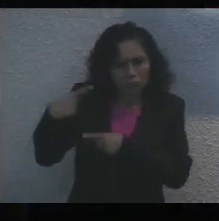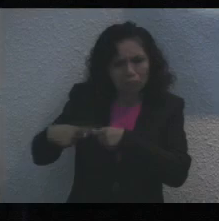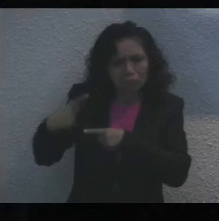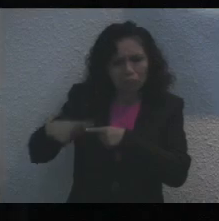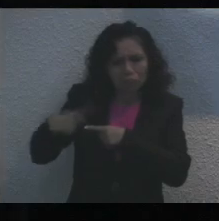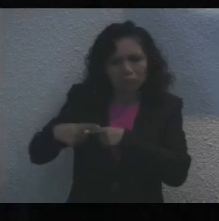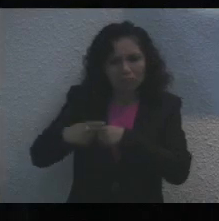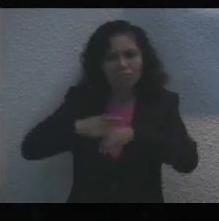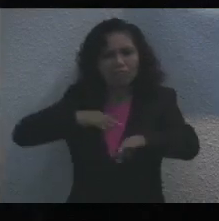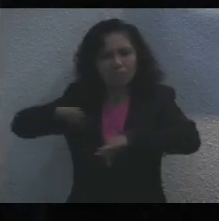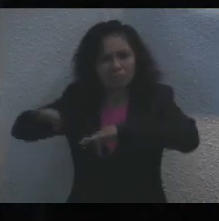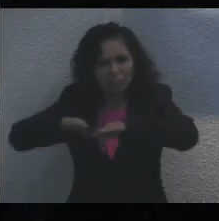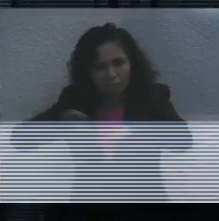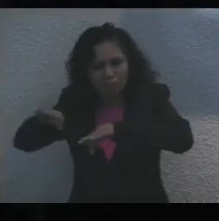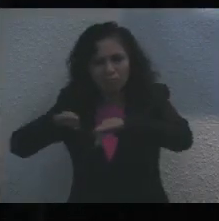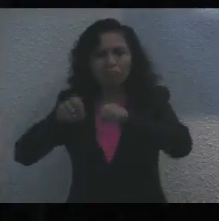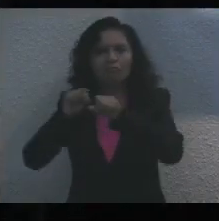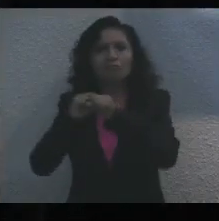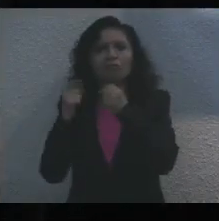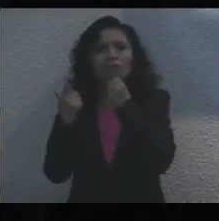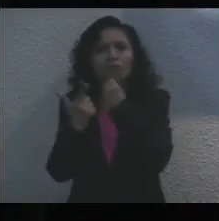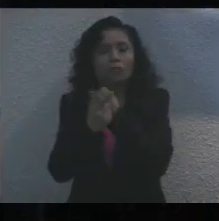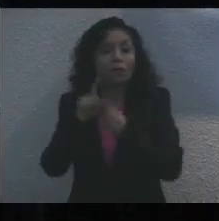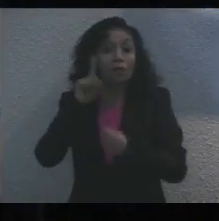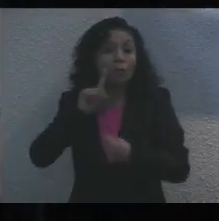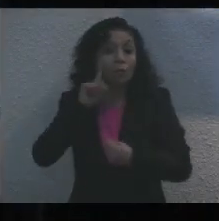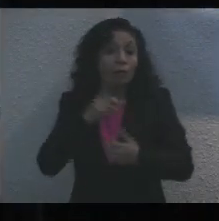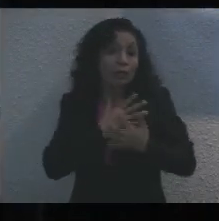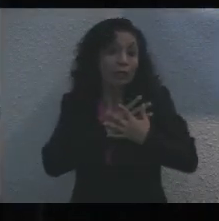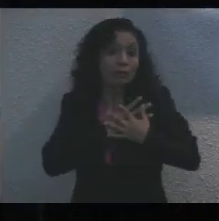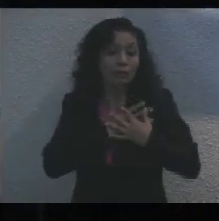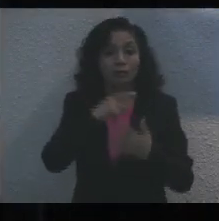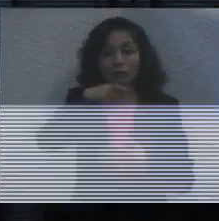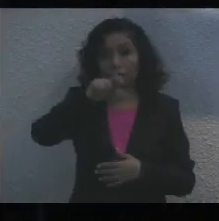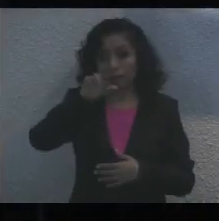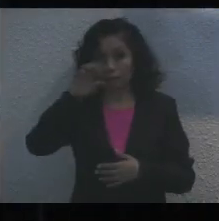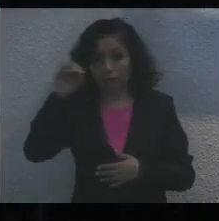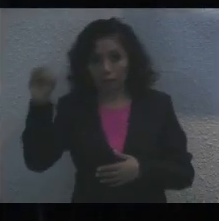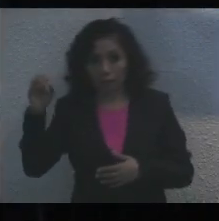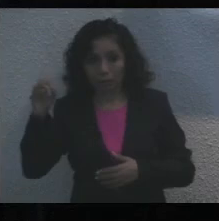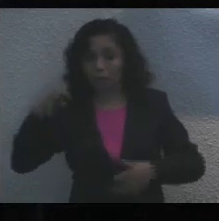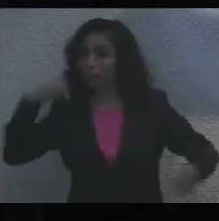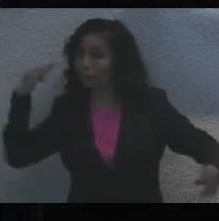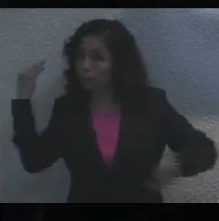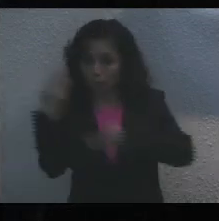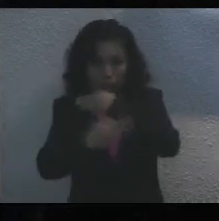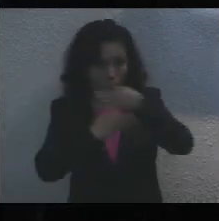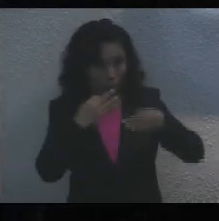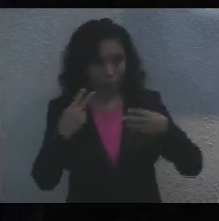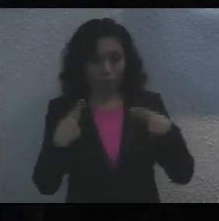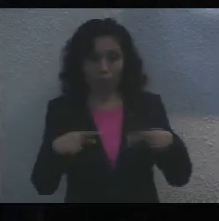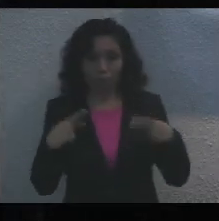una luchadora social incansable, una mujer que ama profundamente a Quintana Roo y a todos los quintanarroenses.